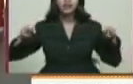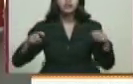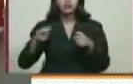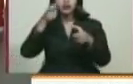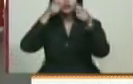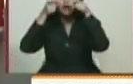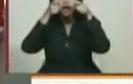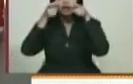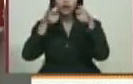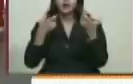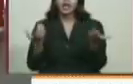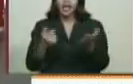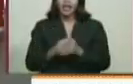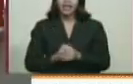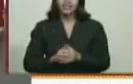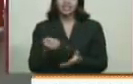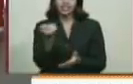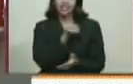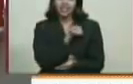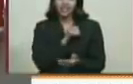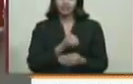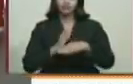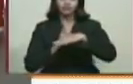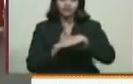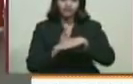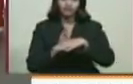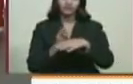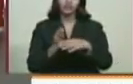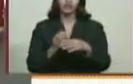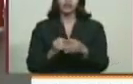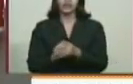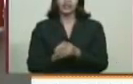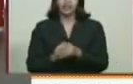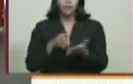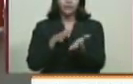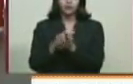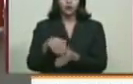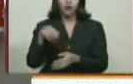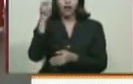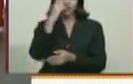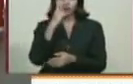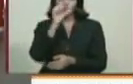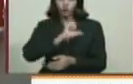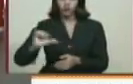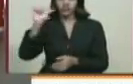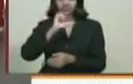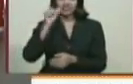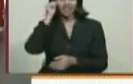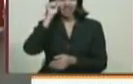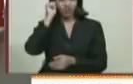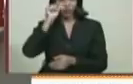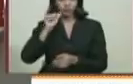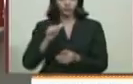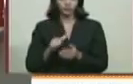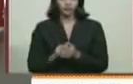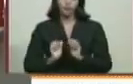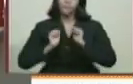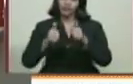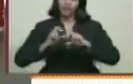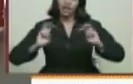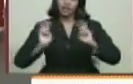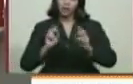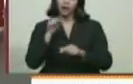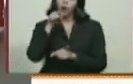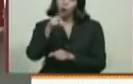este magnicidio en grado de frustración que ocurriera hace dos sábados. Nos gustaría empezar por ese tema. Además, usted